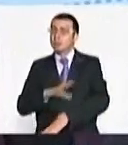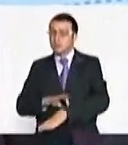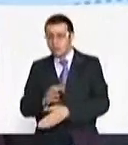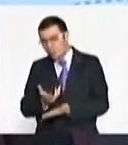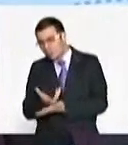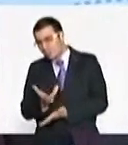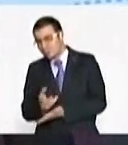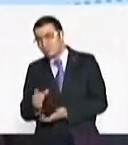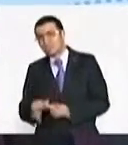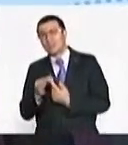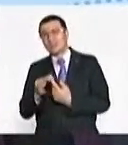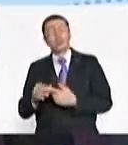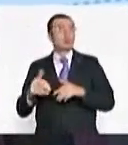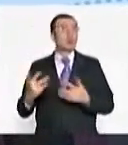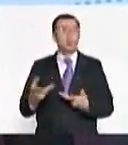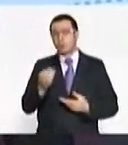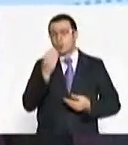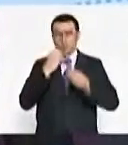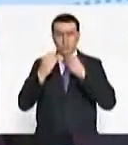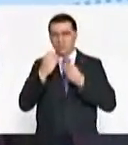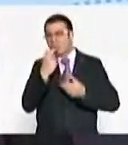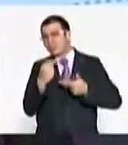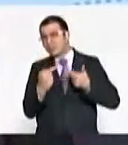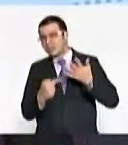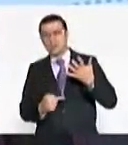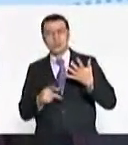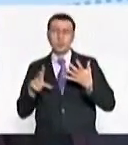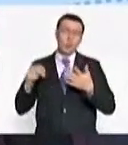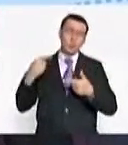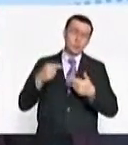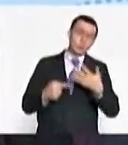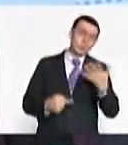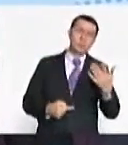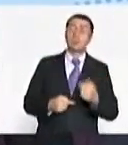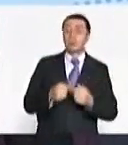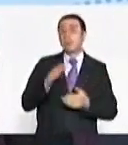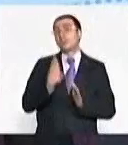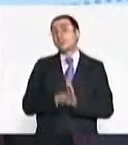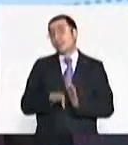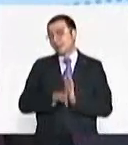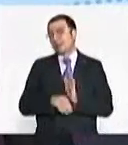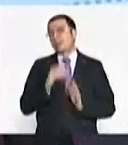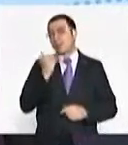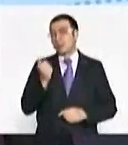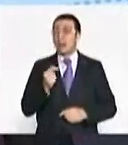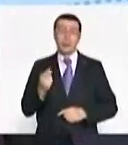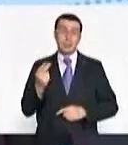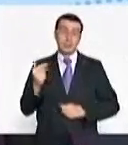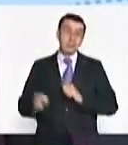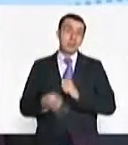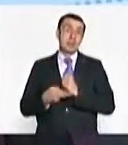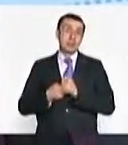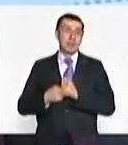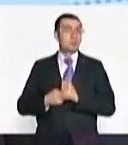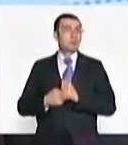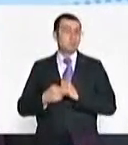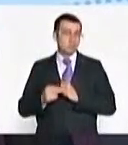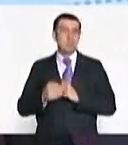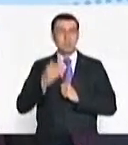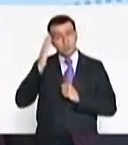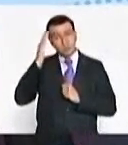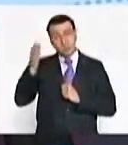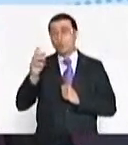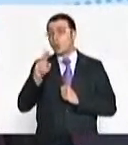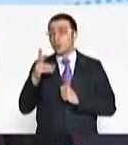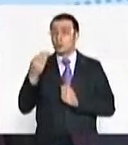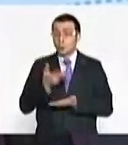médico especializado cómo debe nutrirse, qué debe y qué no debe comer, y eso le va a salir mucho más barato. Con eso se va a ahorrar una platica para que pueda dedicarle a otras cosas